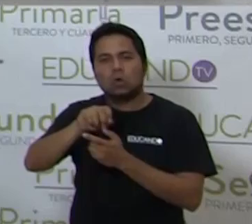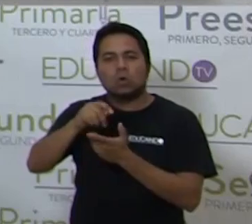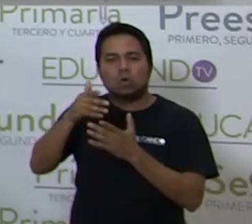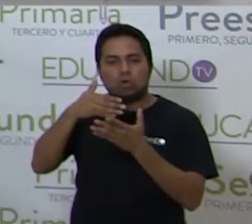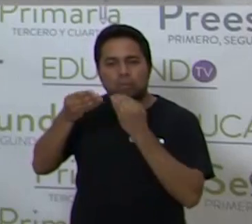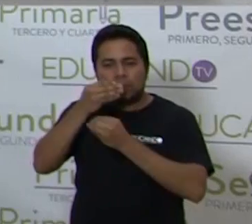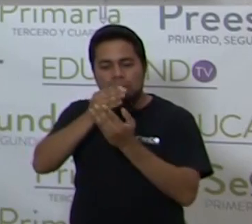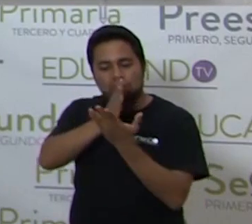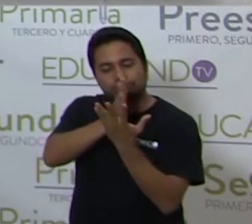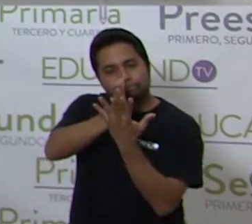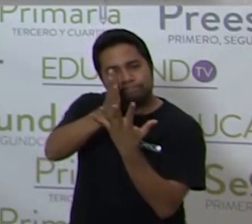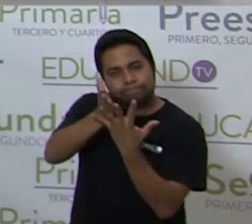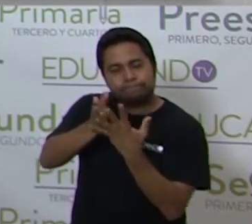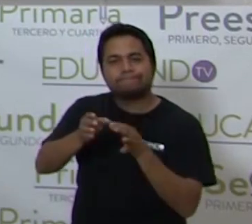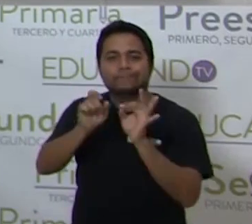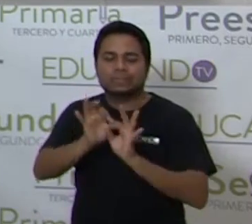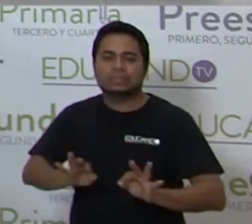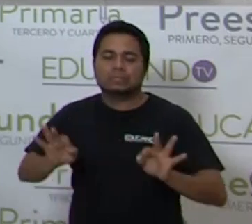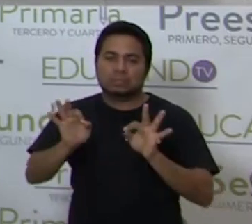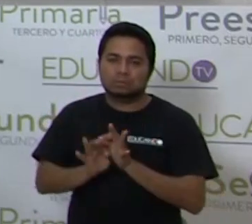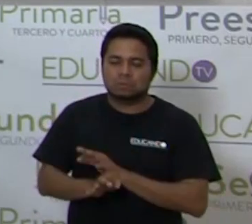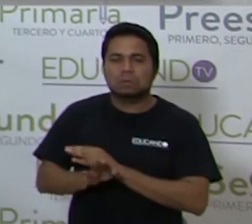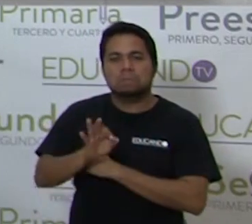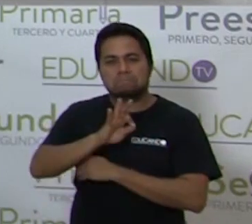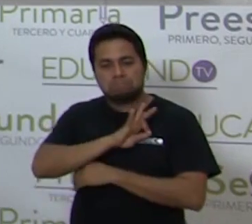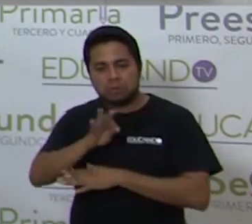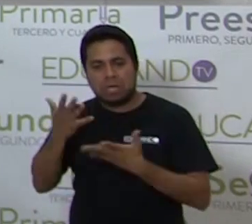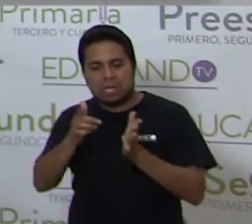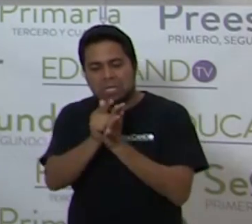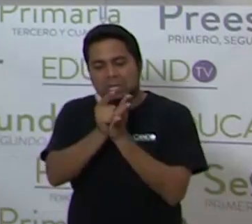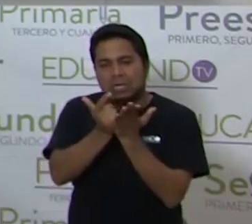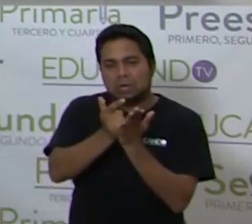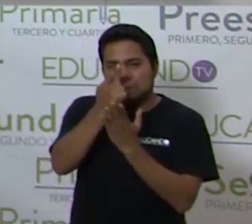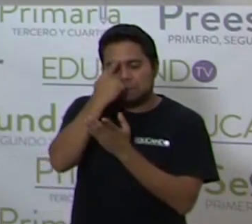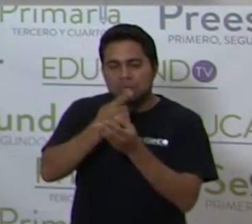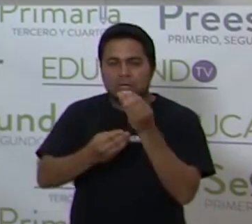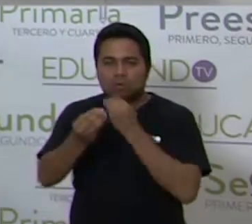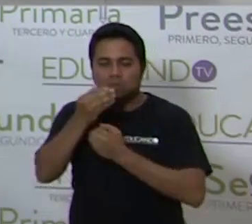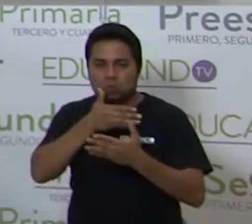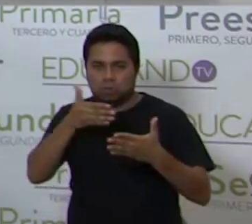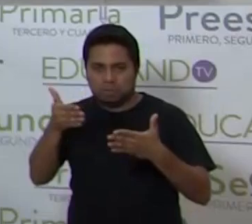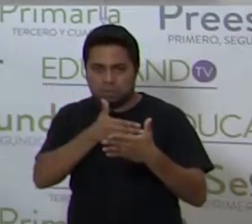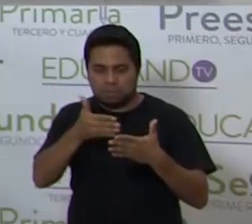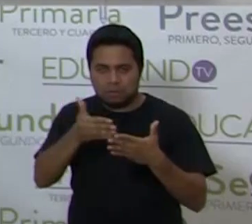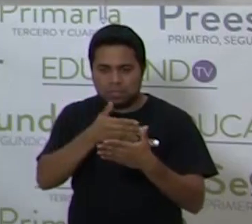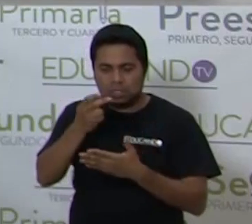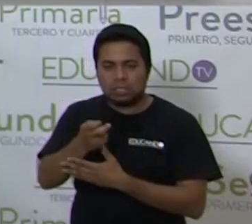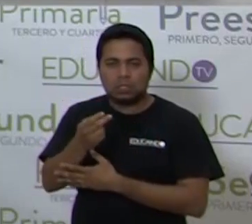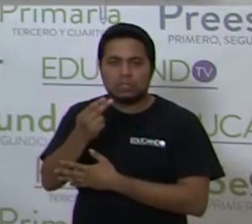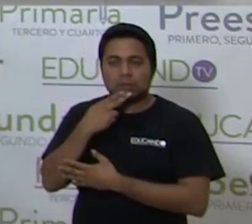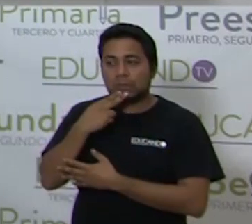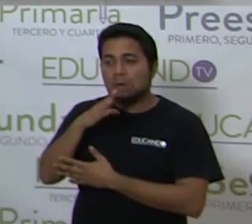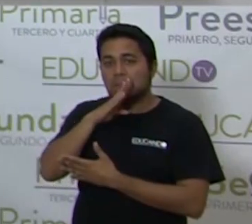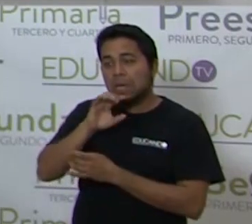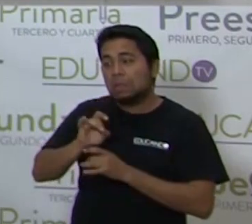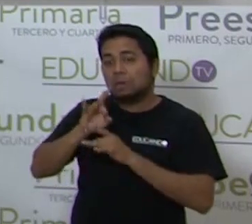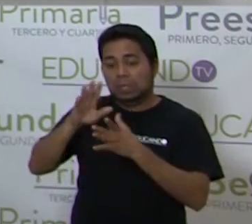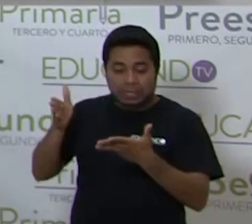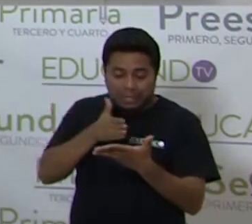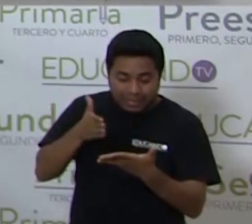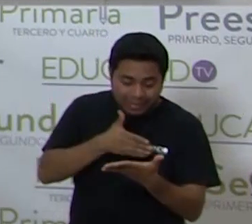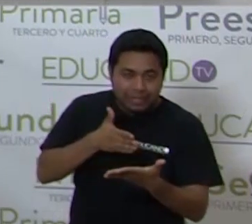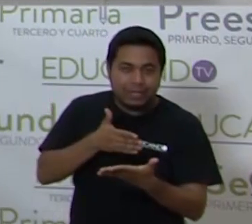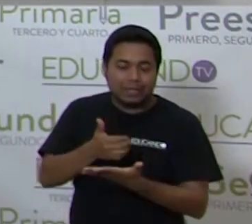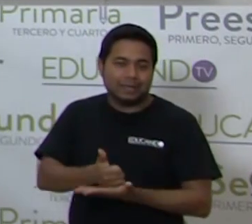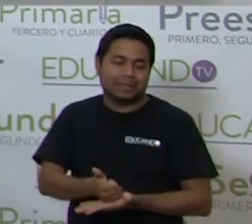Forma muy particular de poder hacer nuestro libro de recetas de cocina que le va a servir a mamá en algún momento,